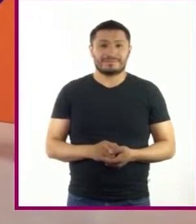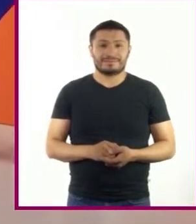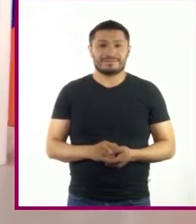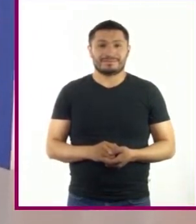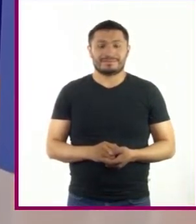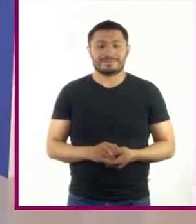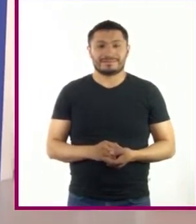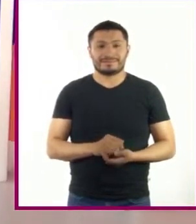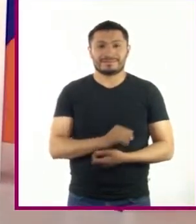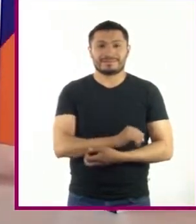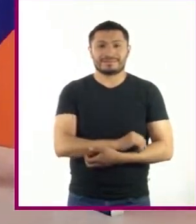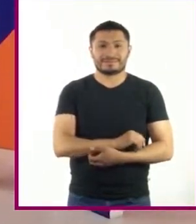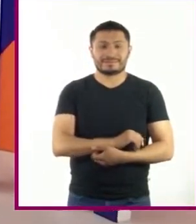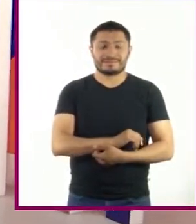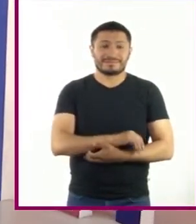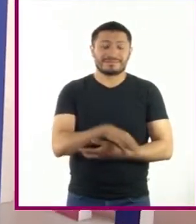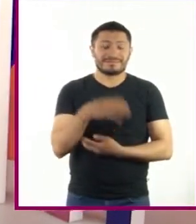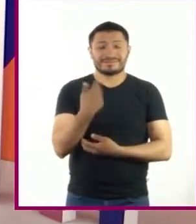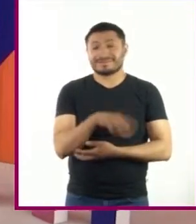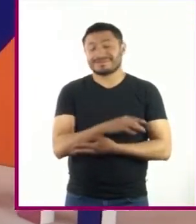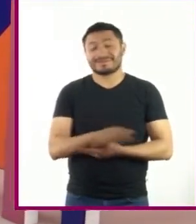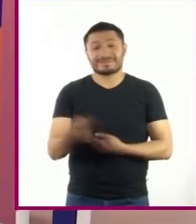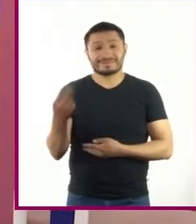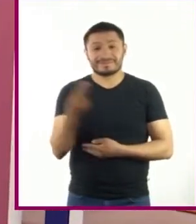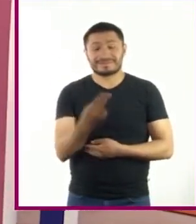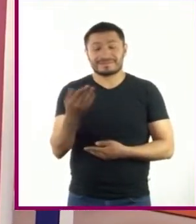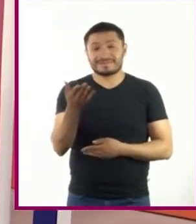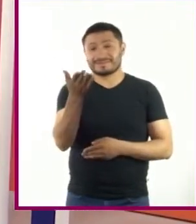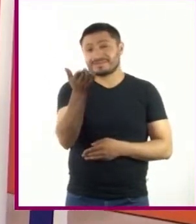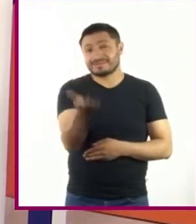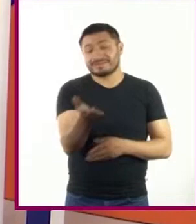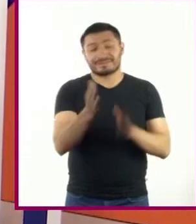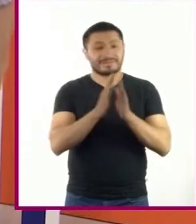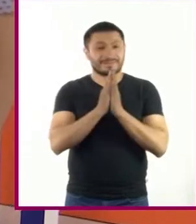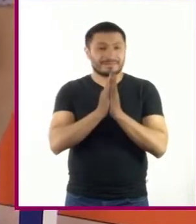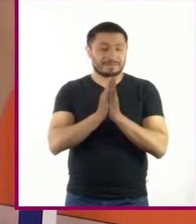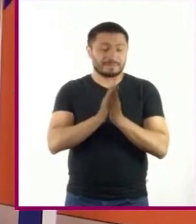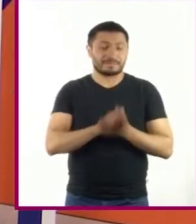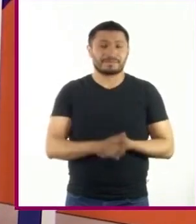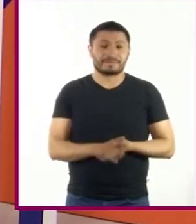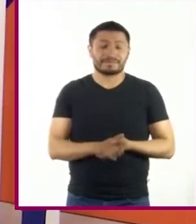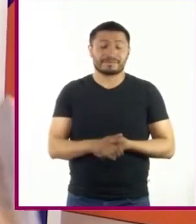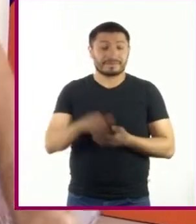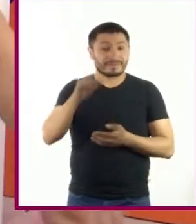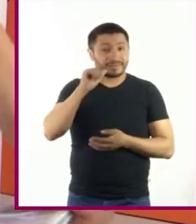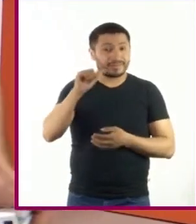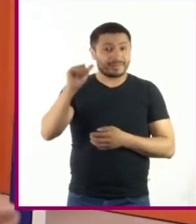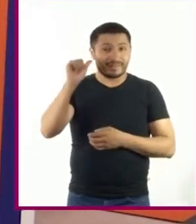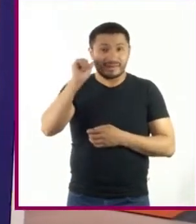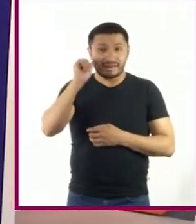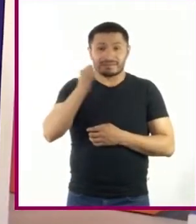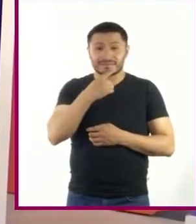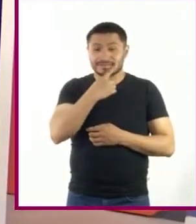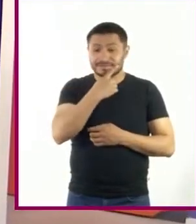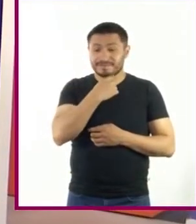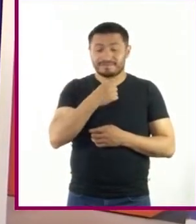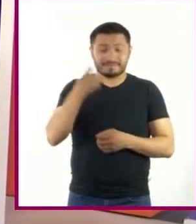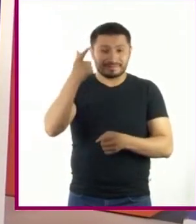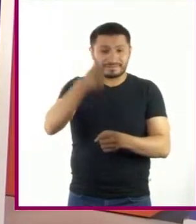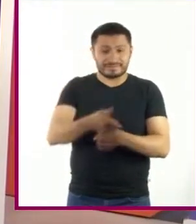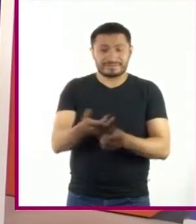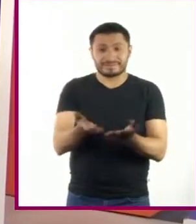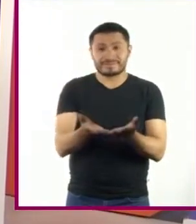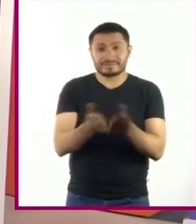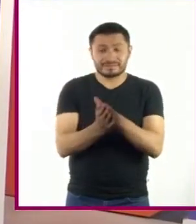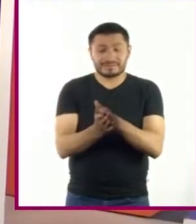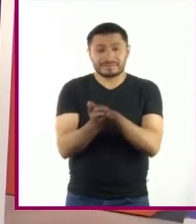Ay, profesora, es que la verdad necesito pedirle un favor y me da pena. Ayer me encontré esta carpeta